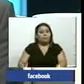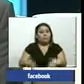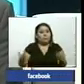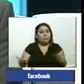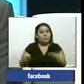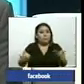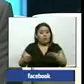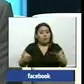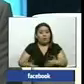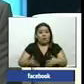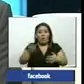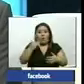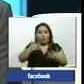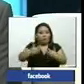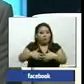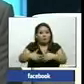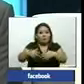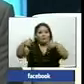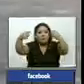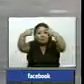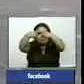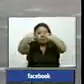medio de los recursos naturales.